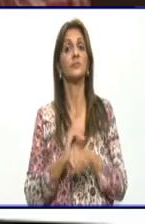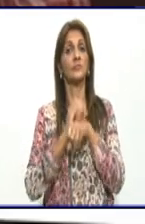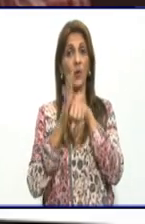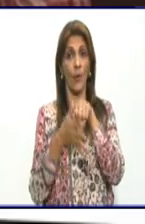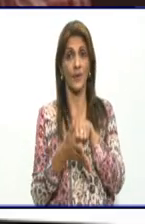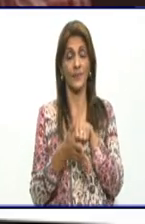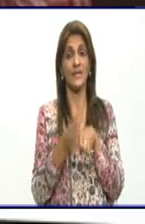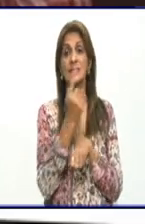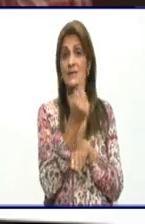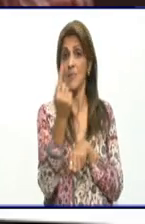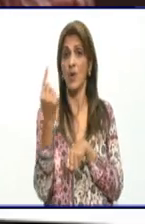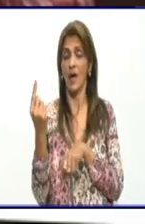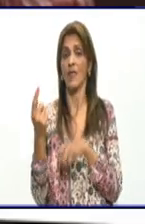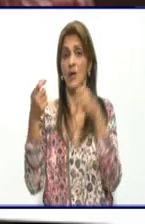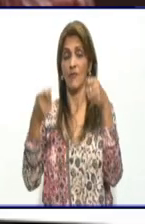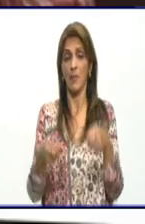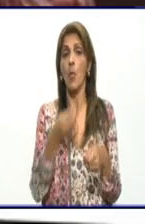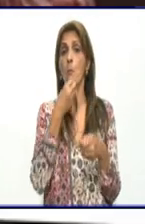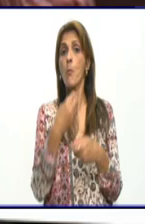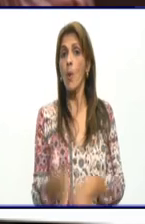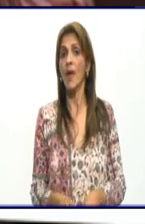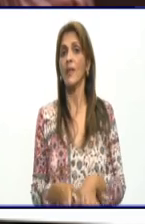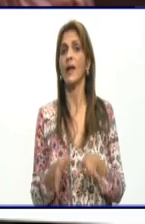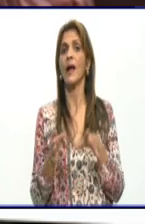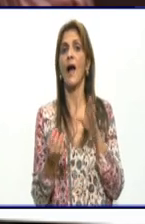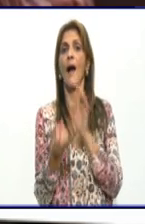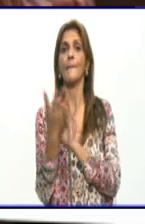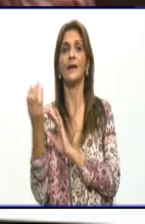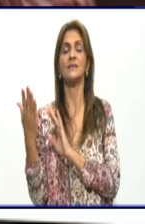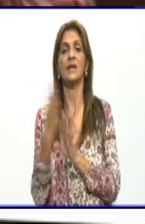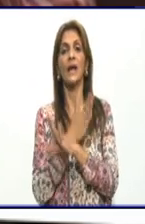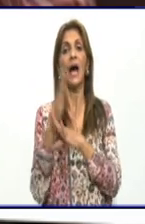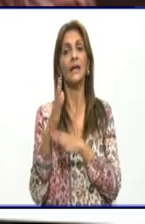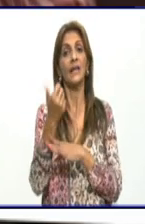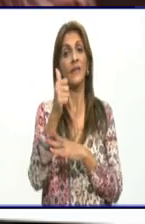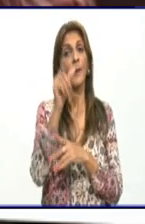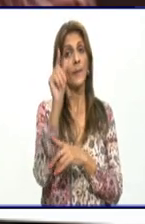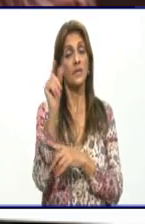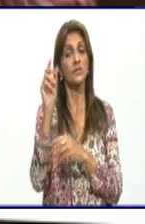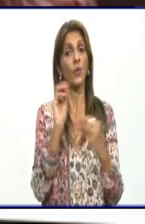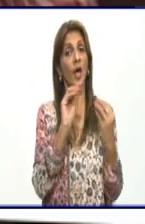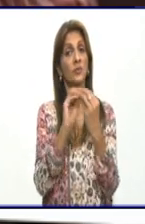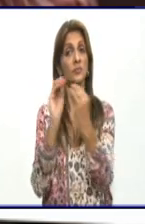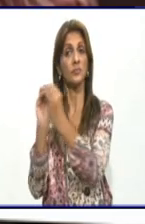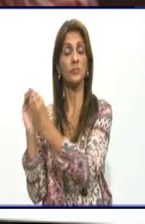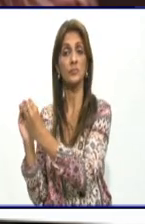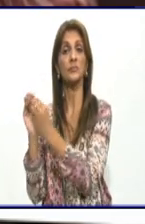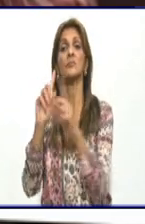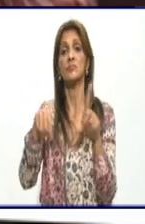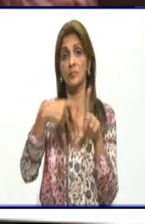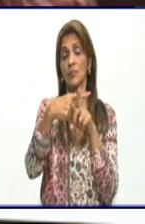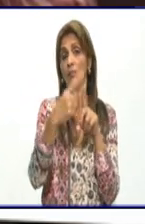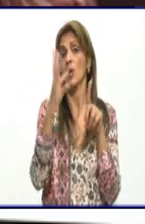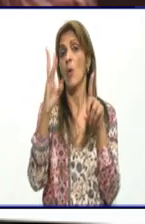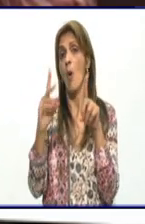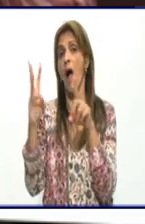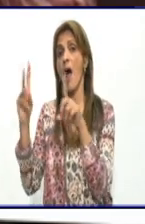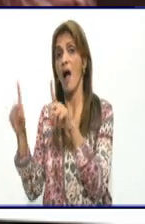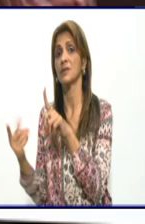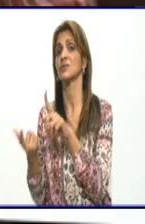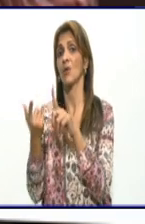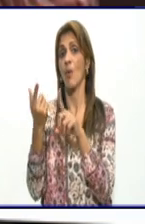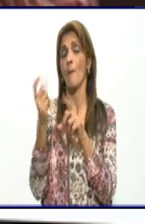cada confirmado se dice que pueden aparecer hasta 10 contactos, sume cuánto riesgo entraña estar hoy en la